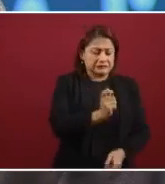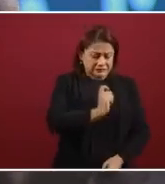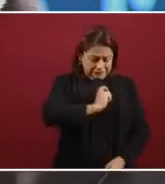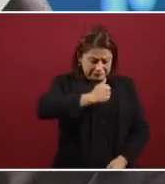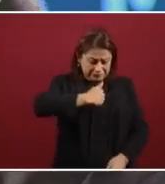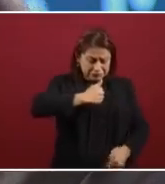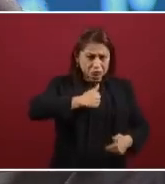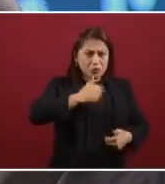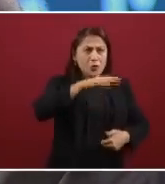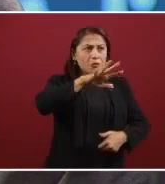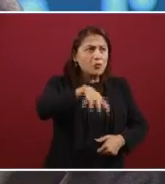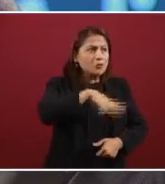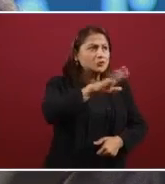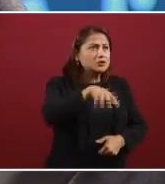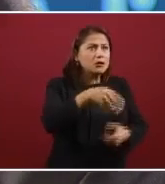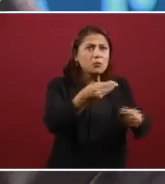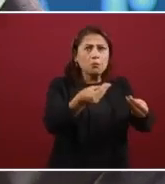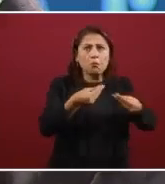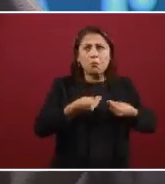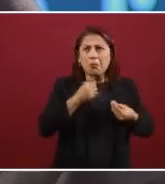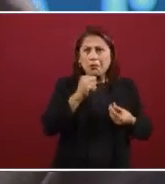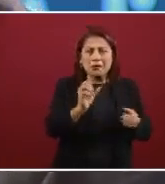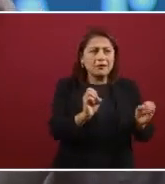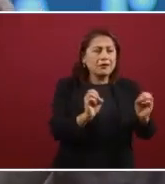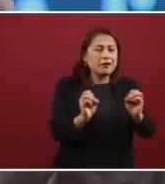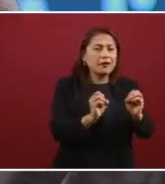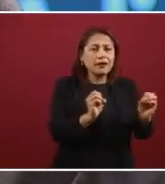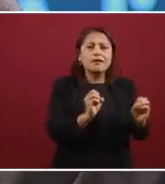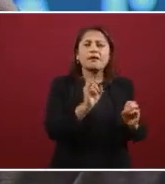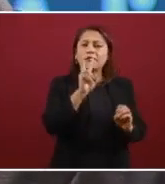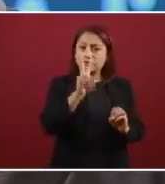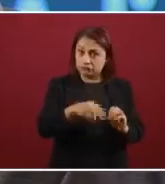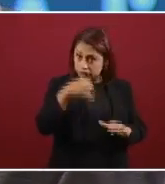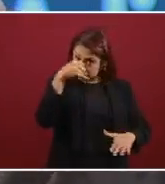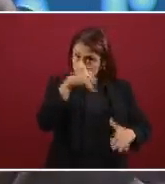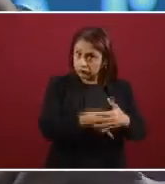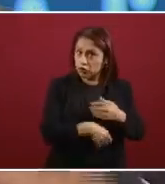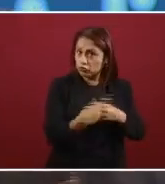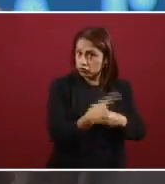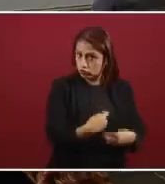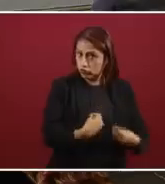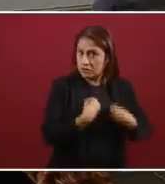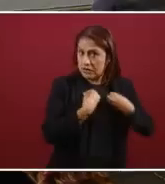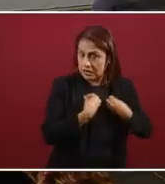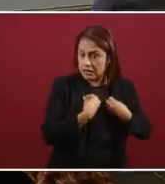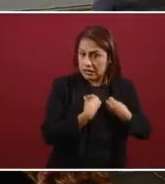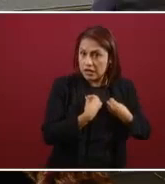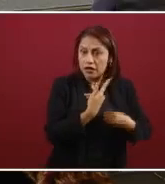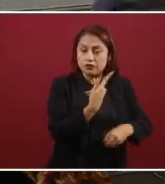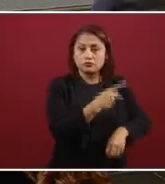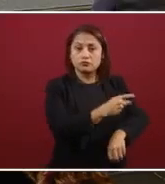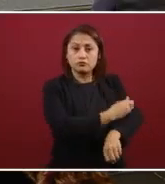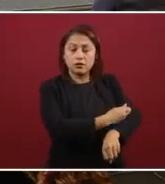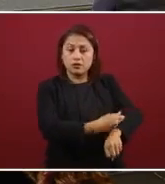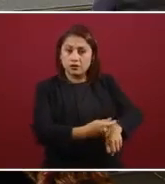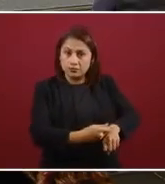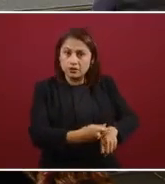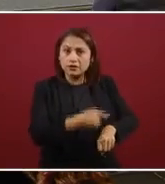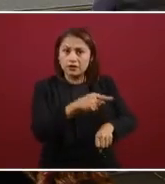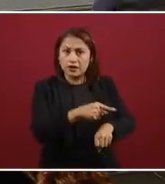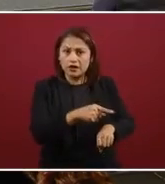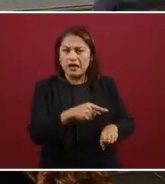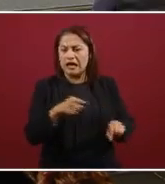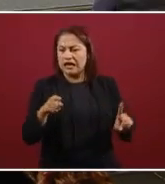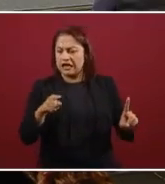propia, más interna y más profunda, pero también con sus seres cercanos, se le